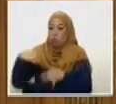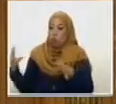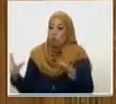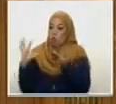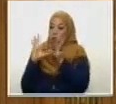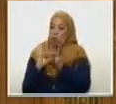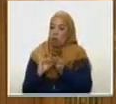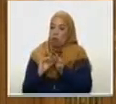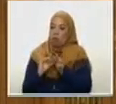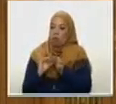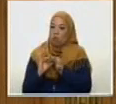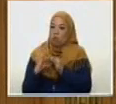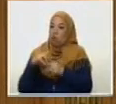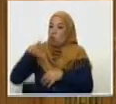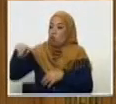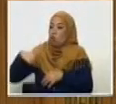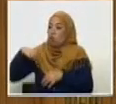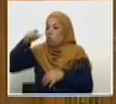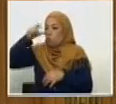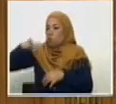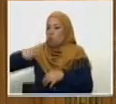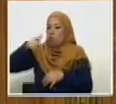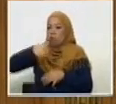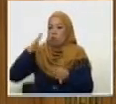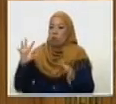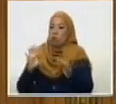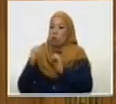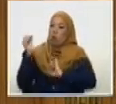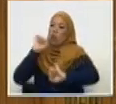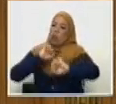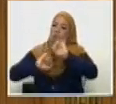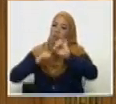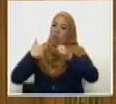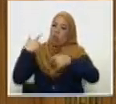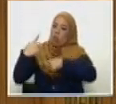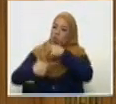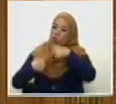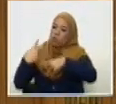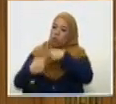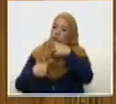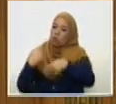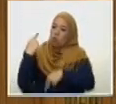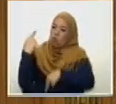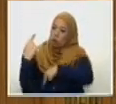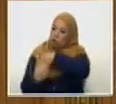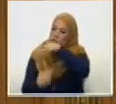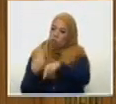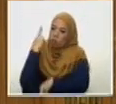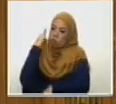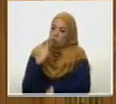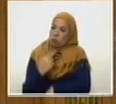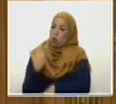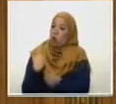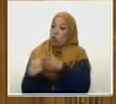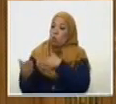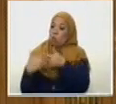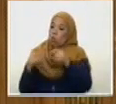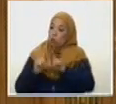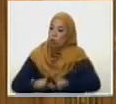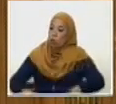unidad, para, como decía, defender este proceso en el terreno que sea